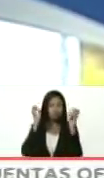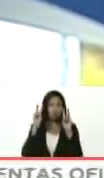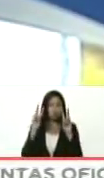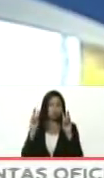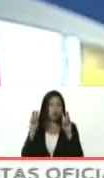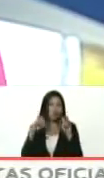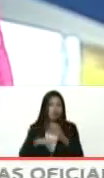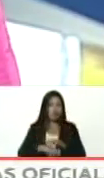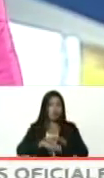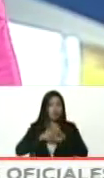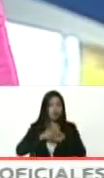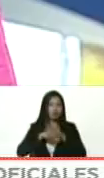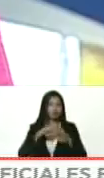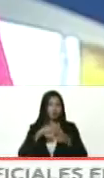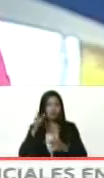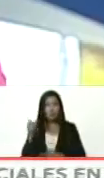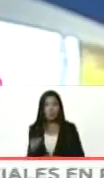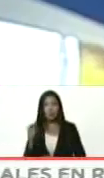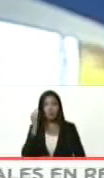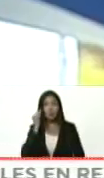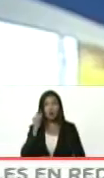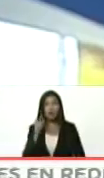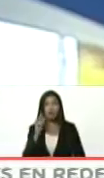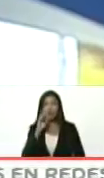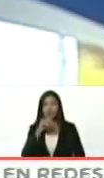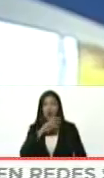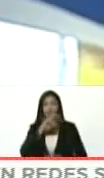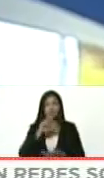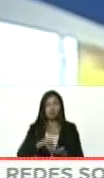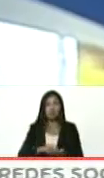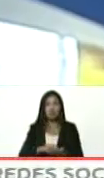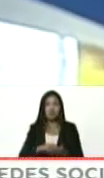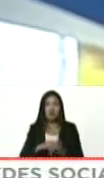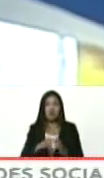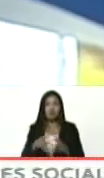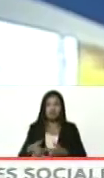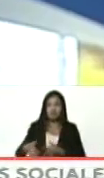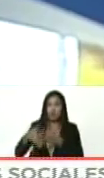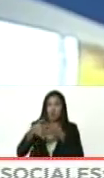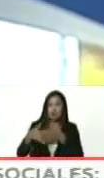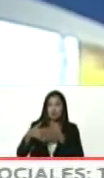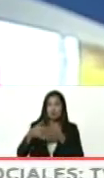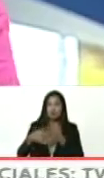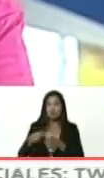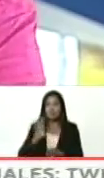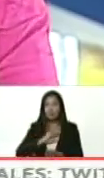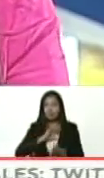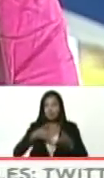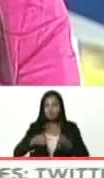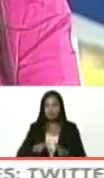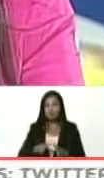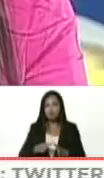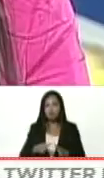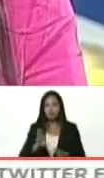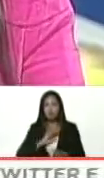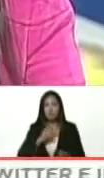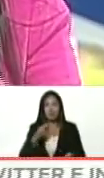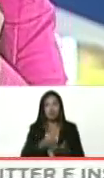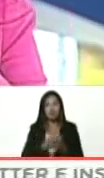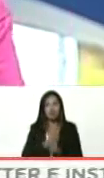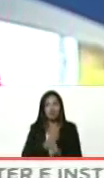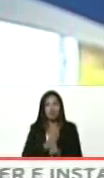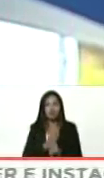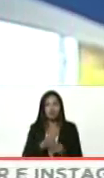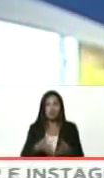Reino Unido. Esta señora además tiene nacionalidad estadounidense. Fue empleada del Departamento de Estado